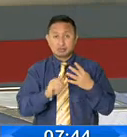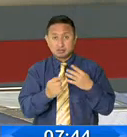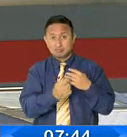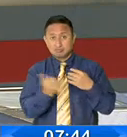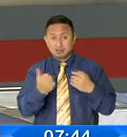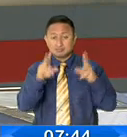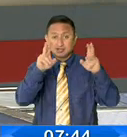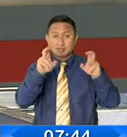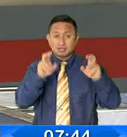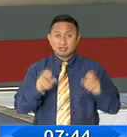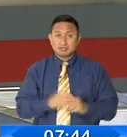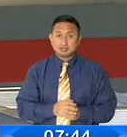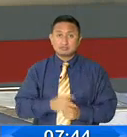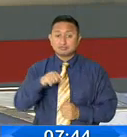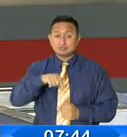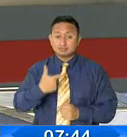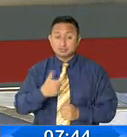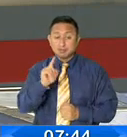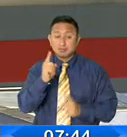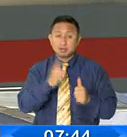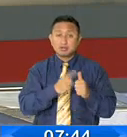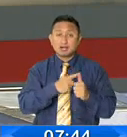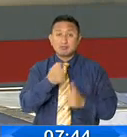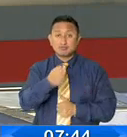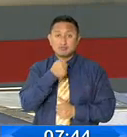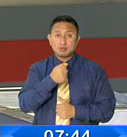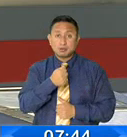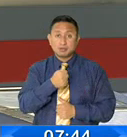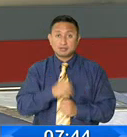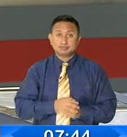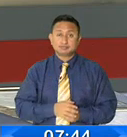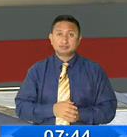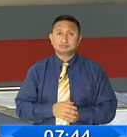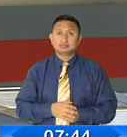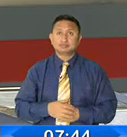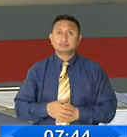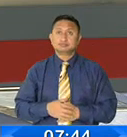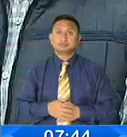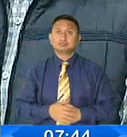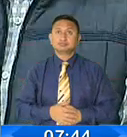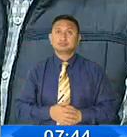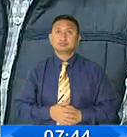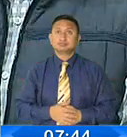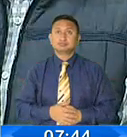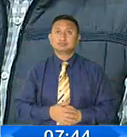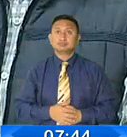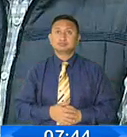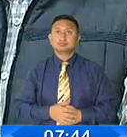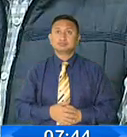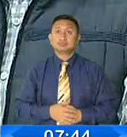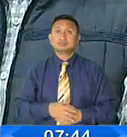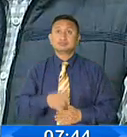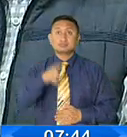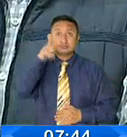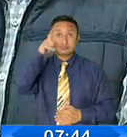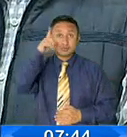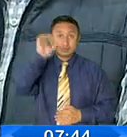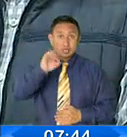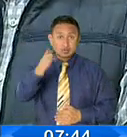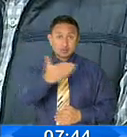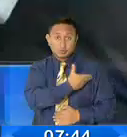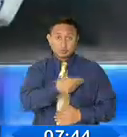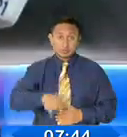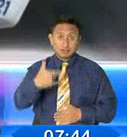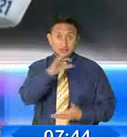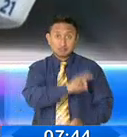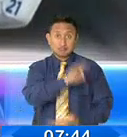temas lo abordaron en una primera rueda de prensa desde la ciudad de Quito. El mensaje de Guillermo Lasso, presidente electo del Ecuador,